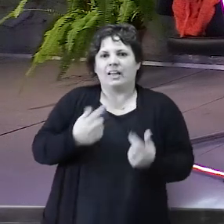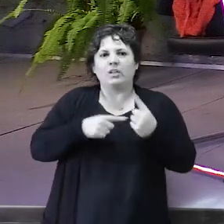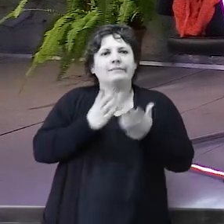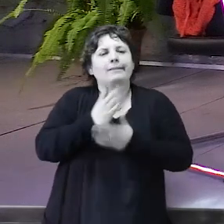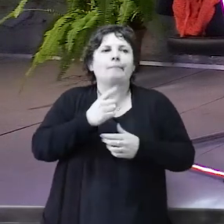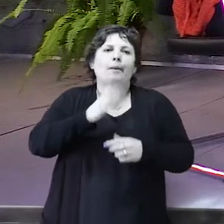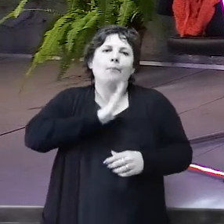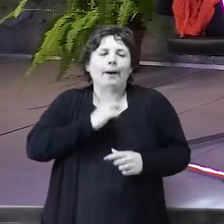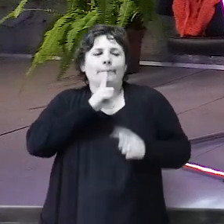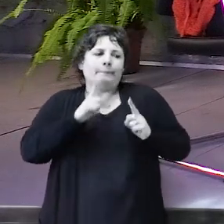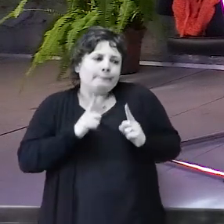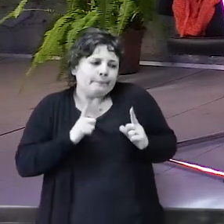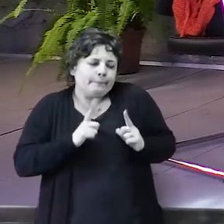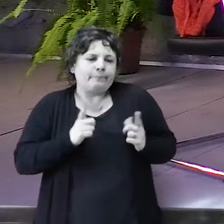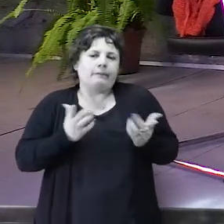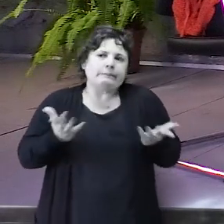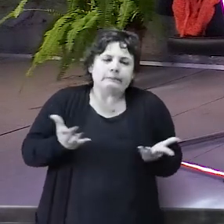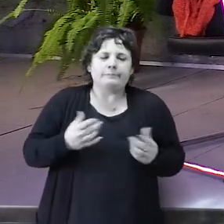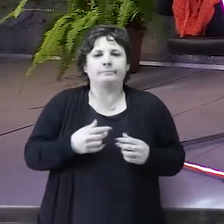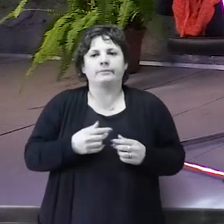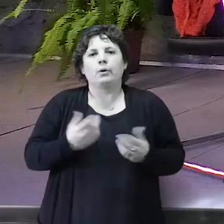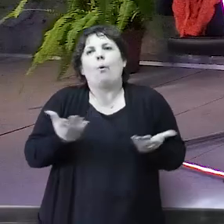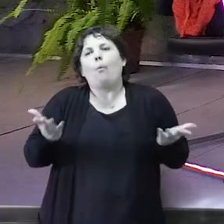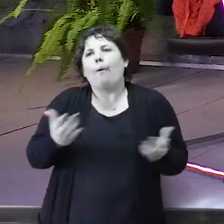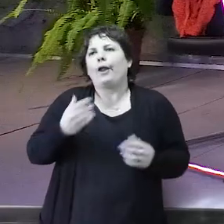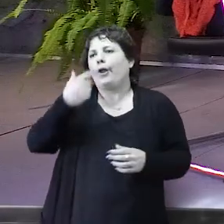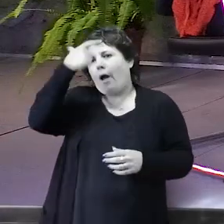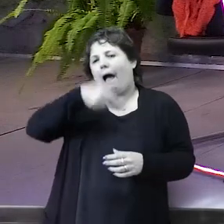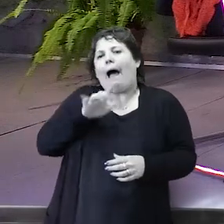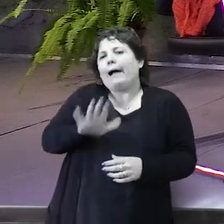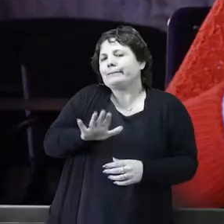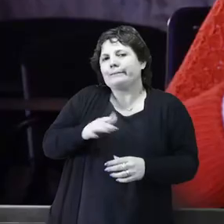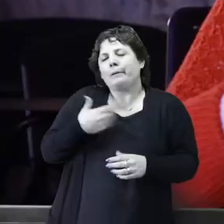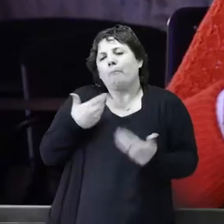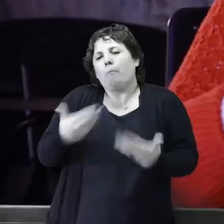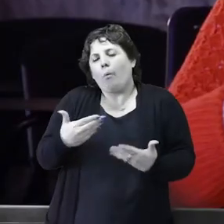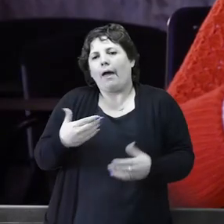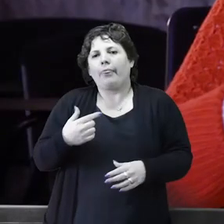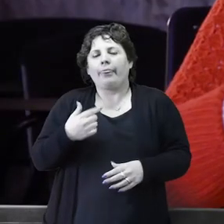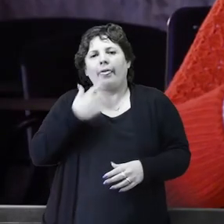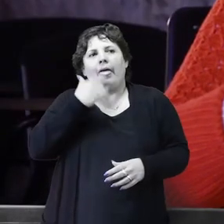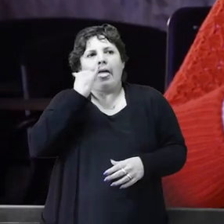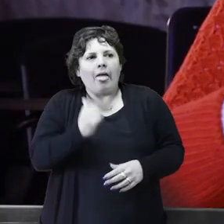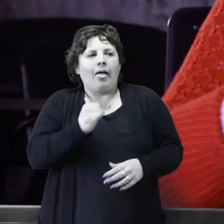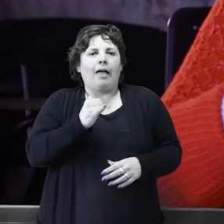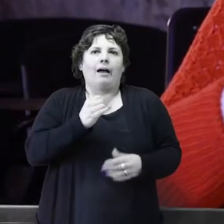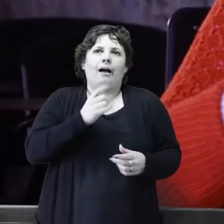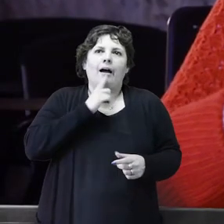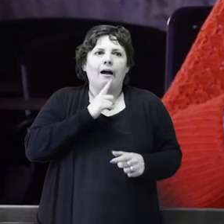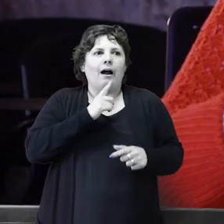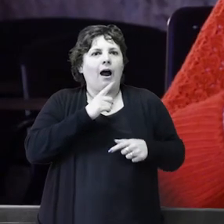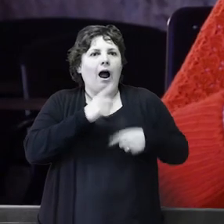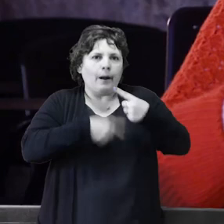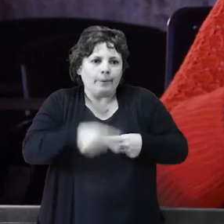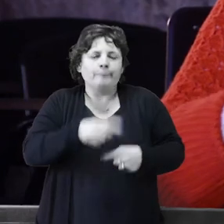espera, con la capacidad de sostener, también